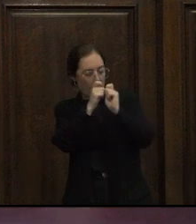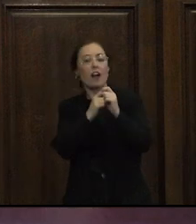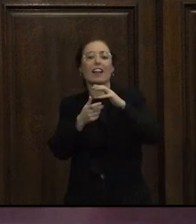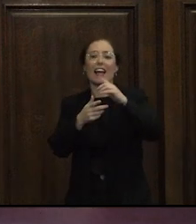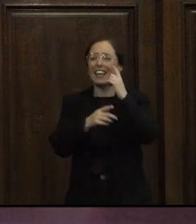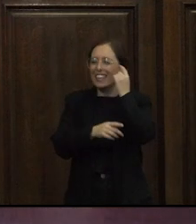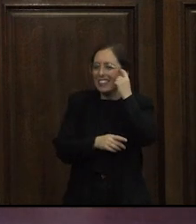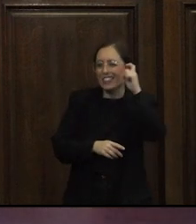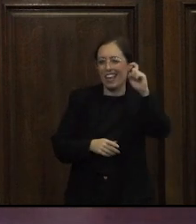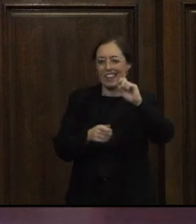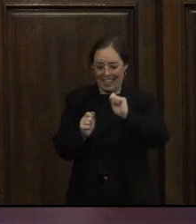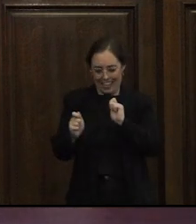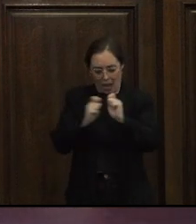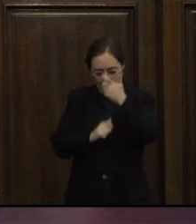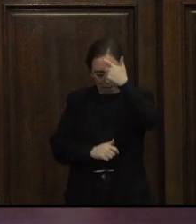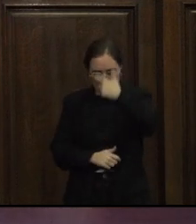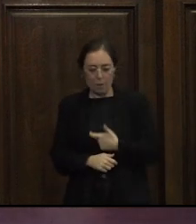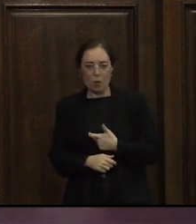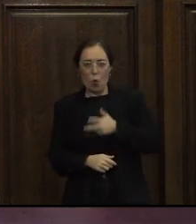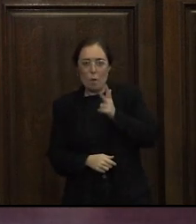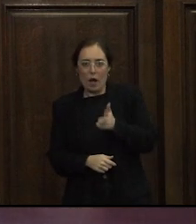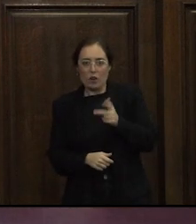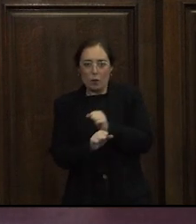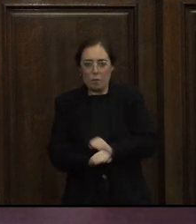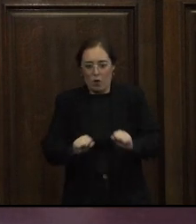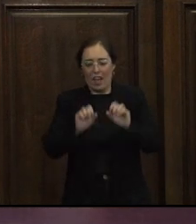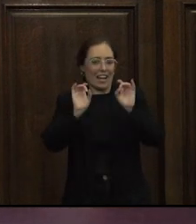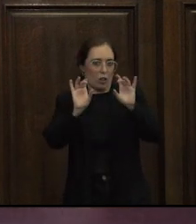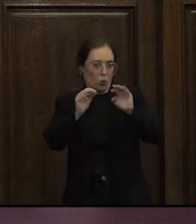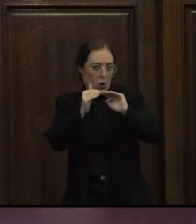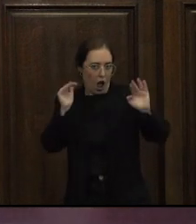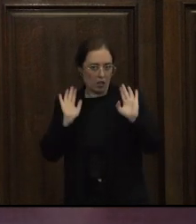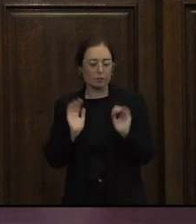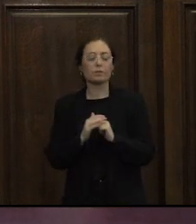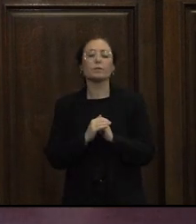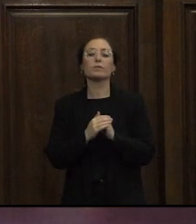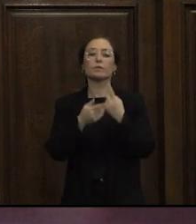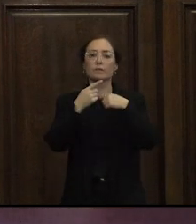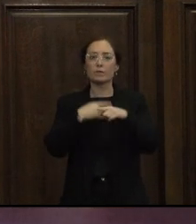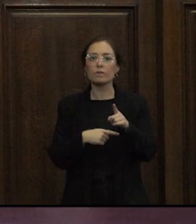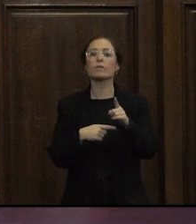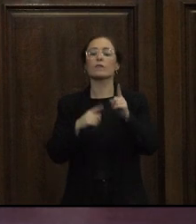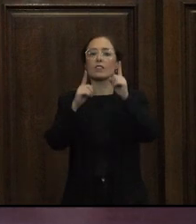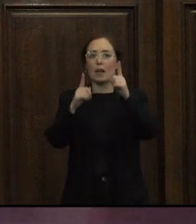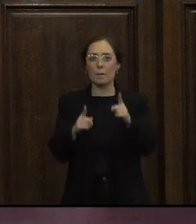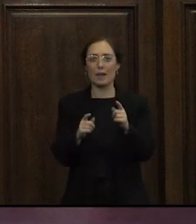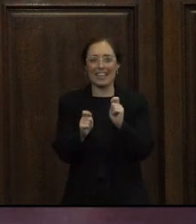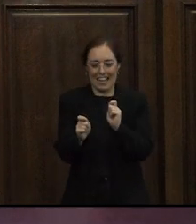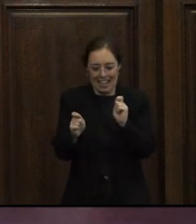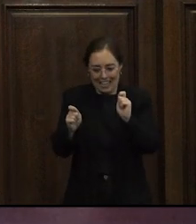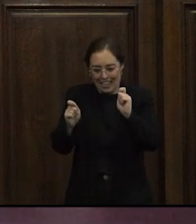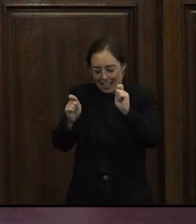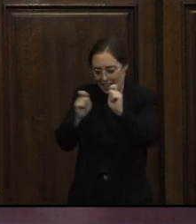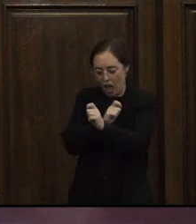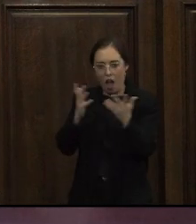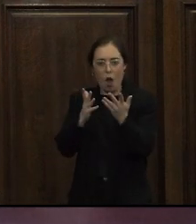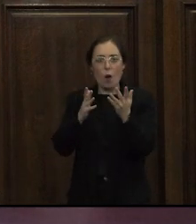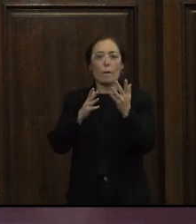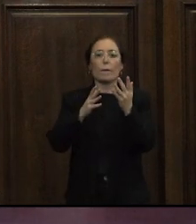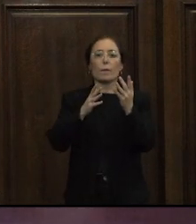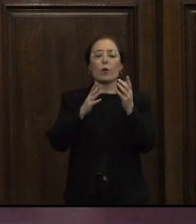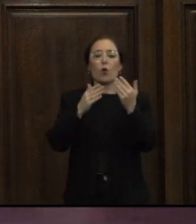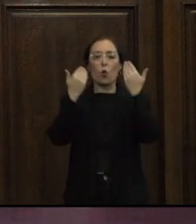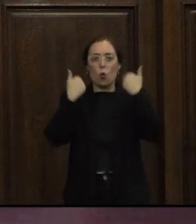ambicioso objetivo de superar sus limitaciones naturales. Así, la convergencia de biología e